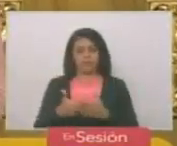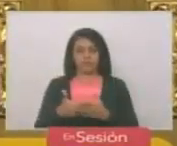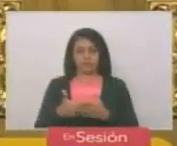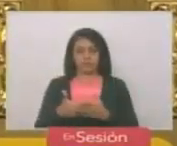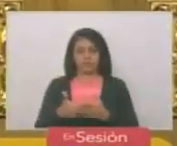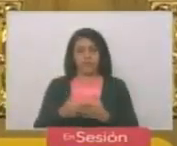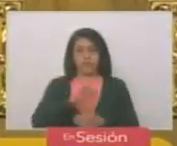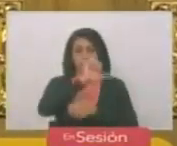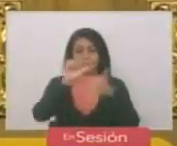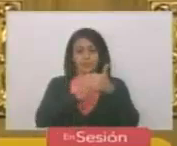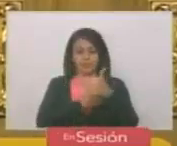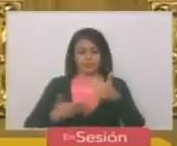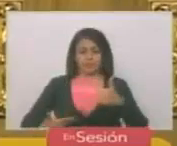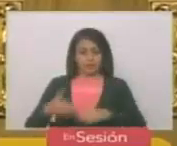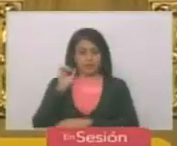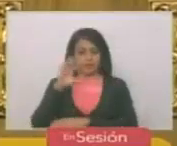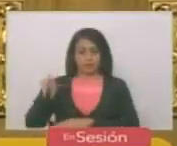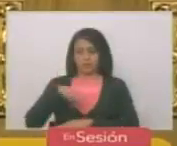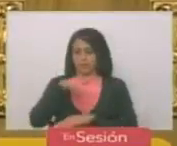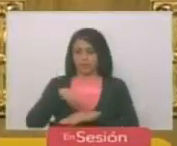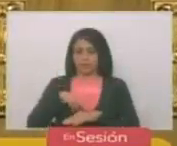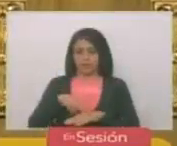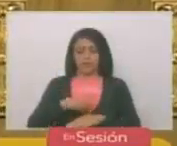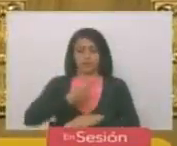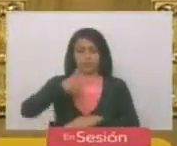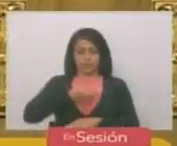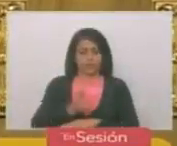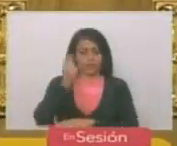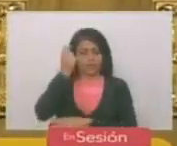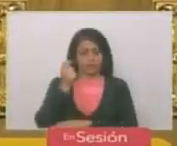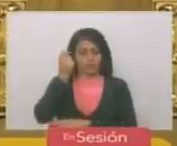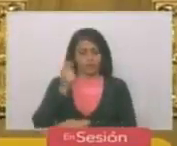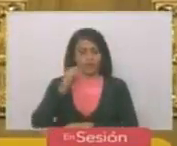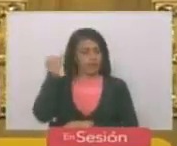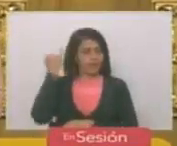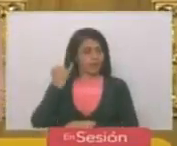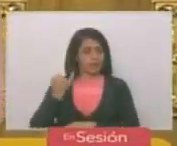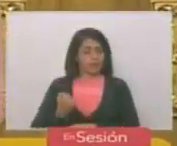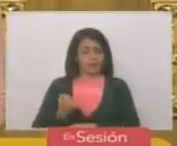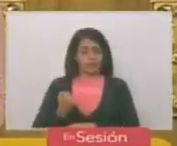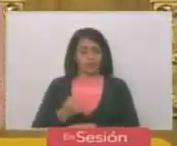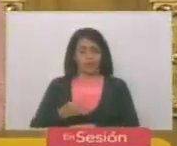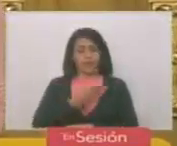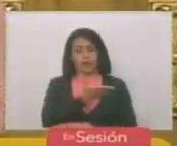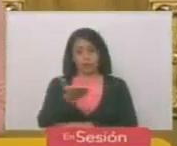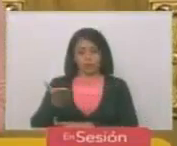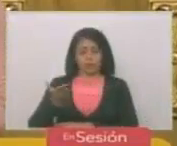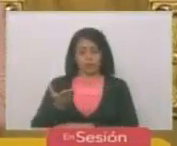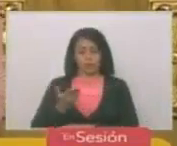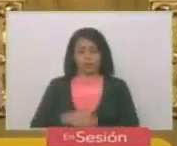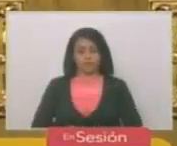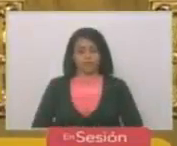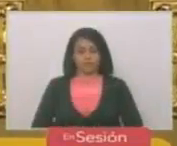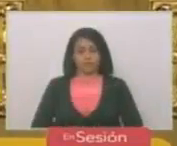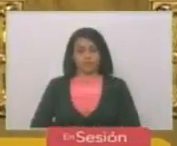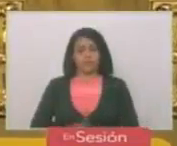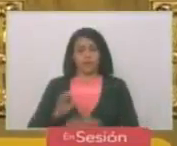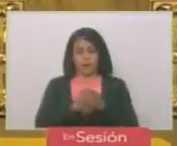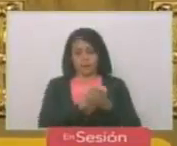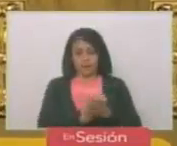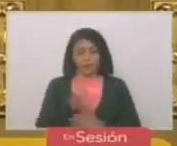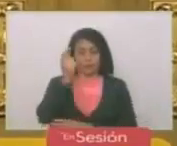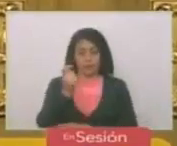primera vicepresidenta de la Asamblea Nacional, nuestra querida diputada Iris Varela. A ustedes, colegas